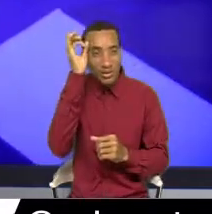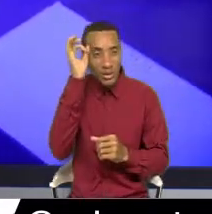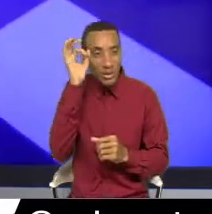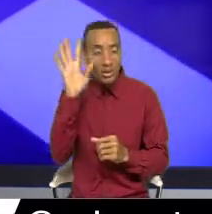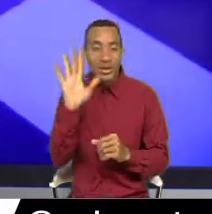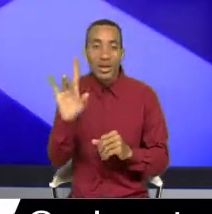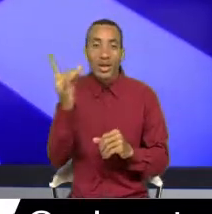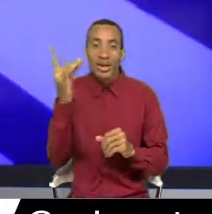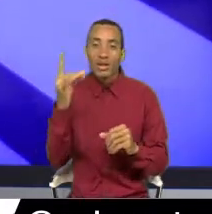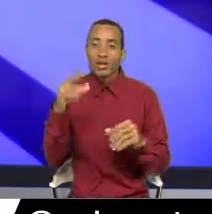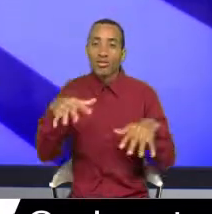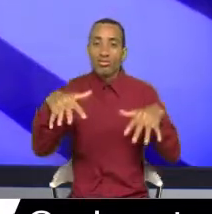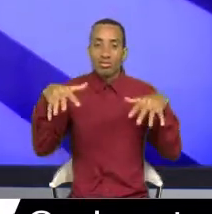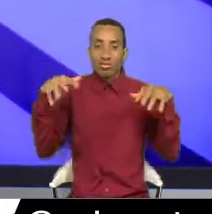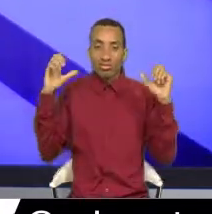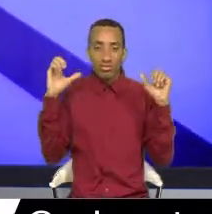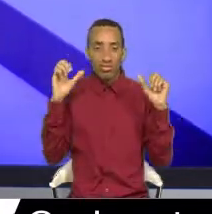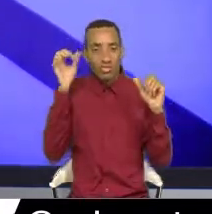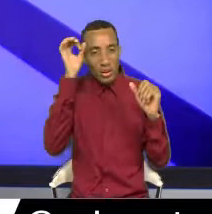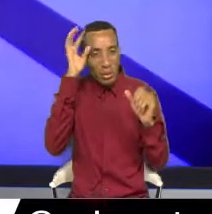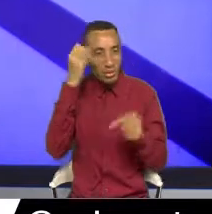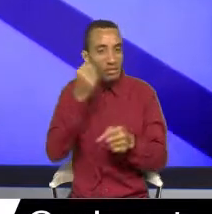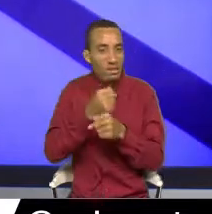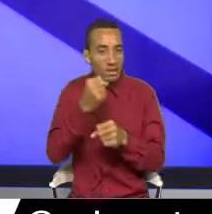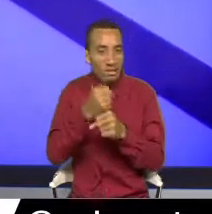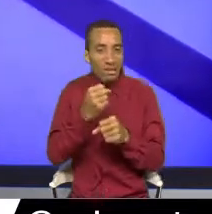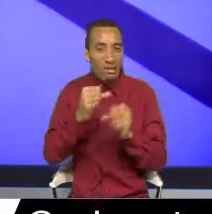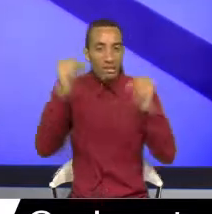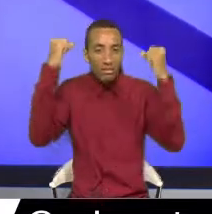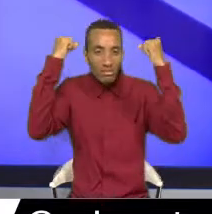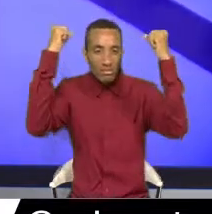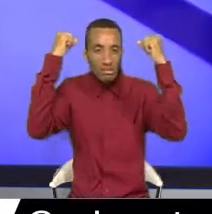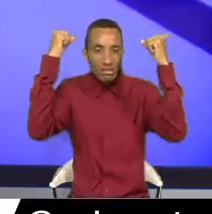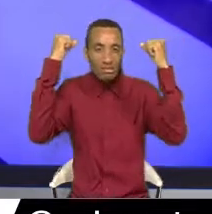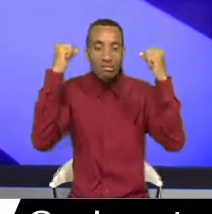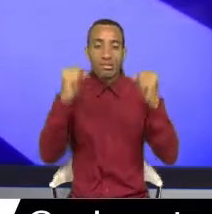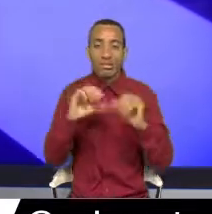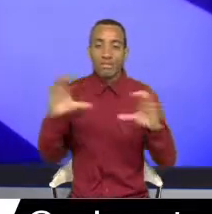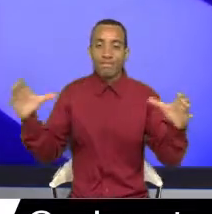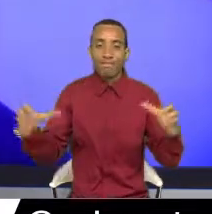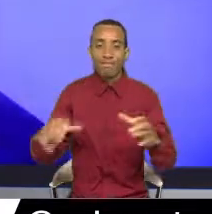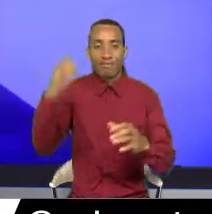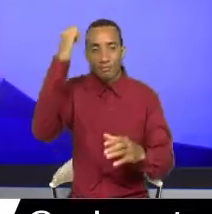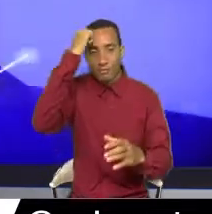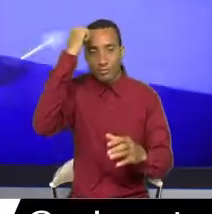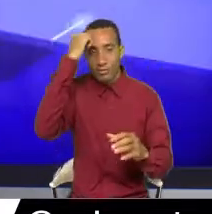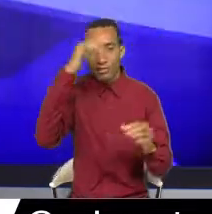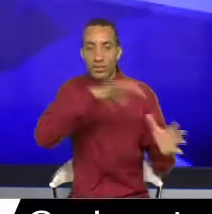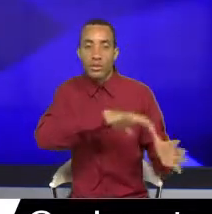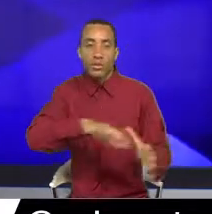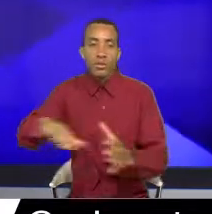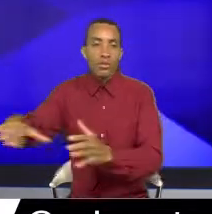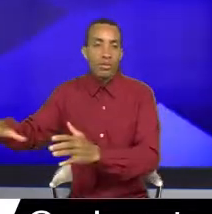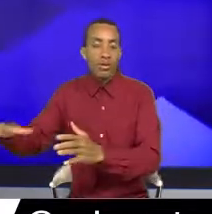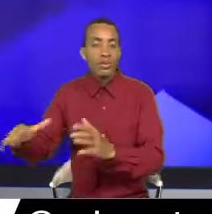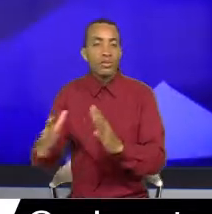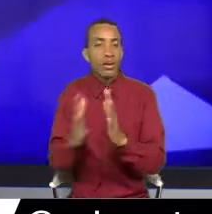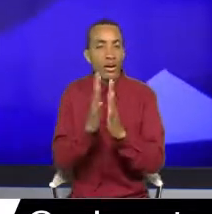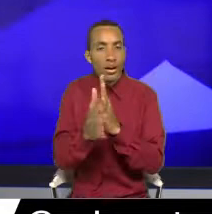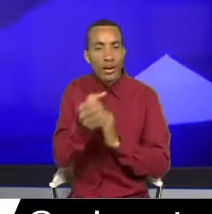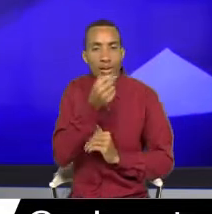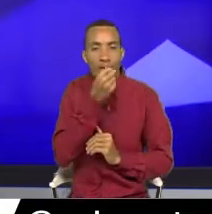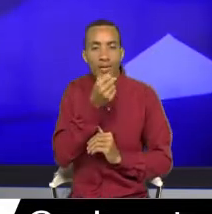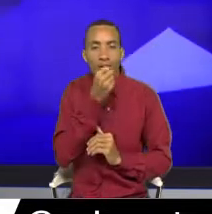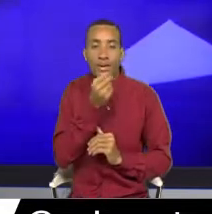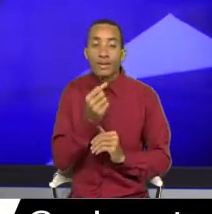de actividades que se pueda registrar por esta decisión del magisterio. En otras noticias hablaremos de la solicitud que